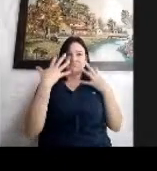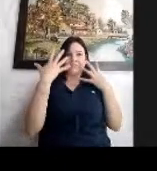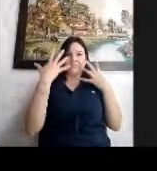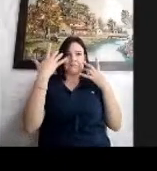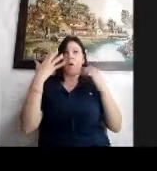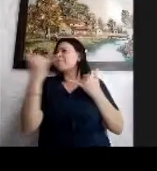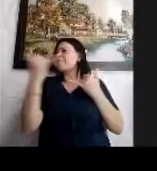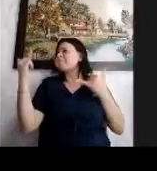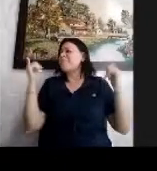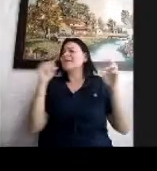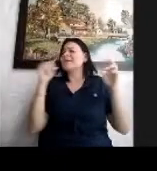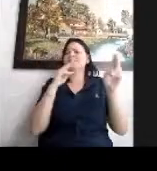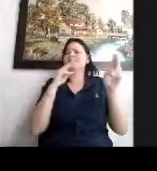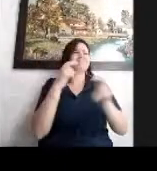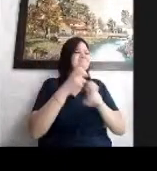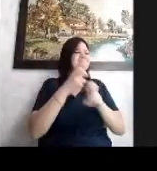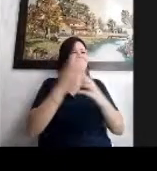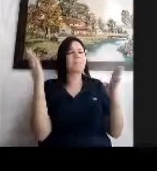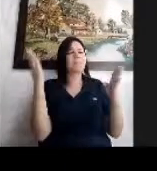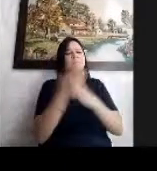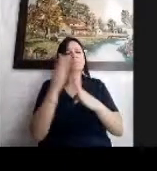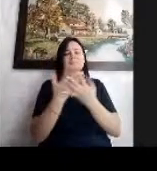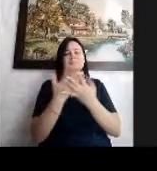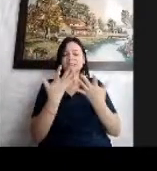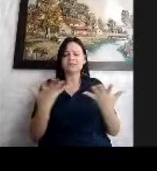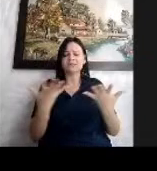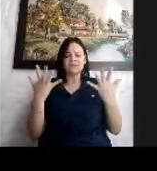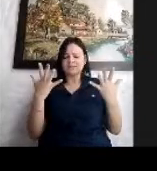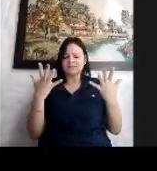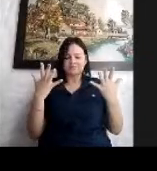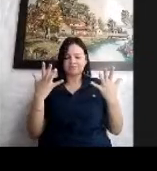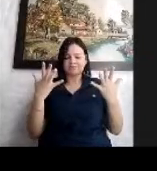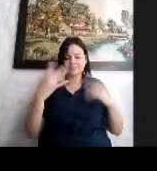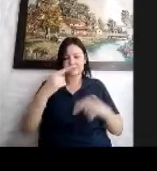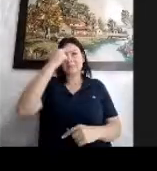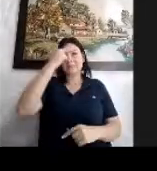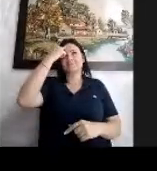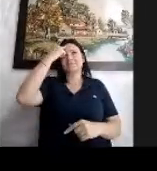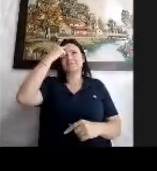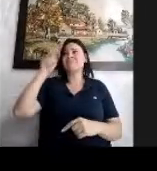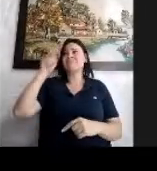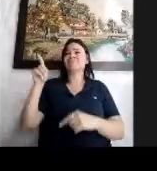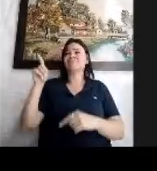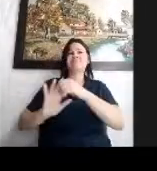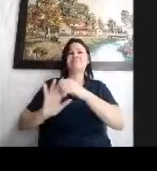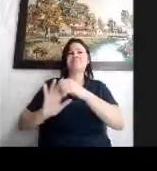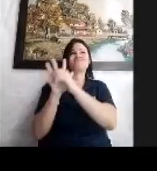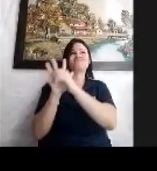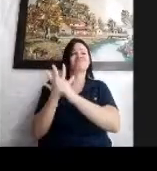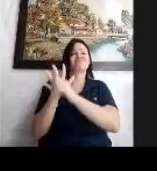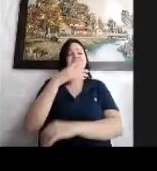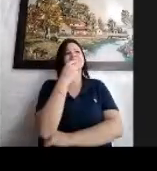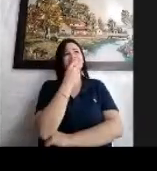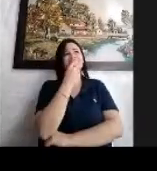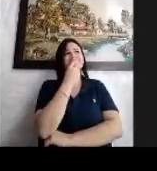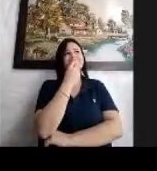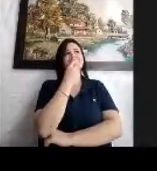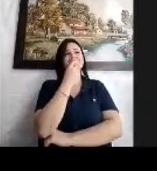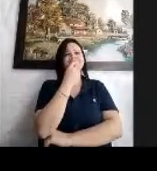yo pienso ahorita en COVID, yo pienso en que me es difícil mantener la